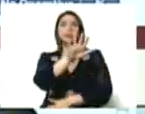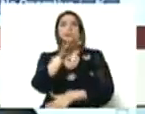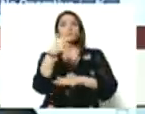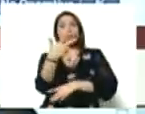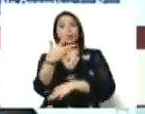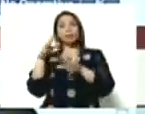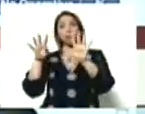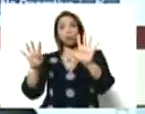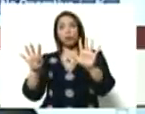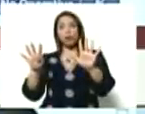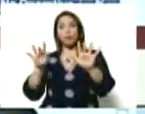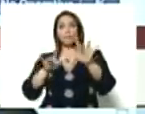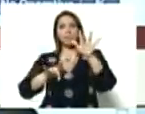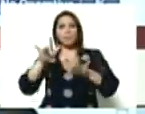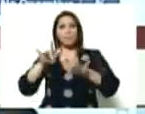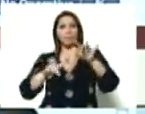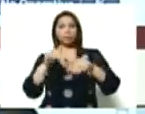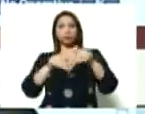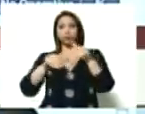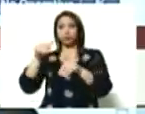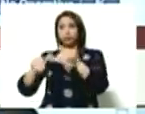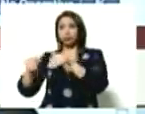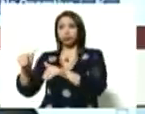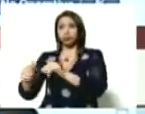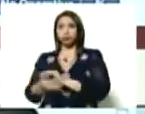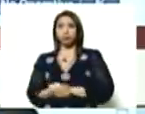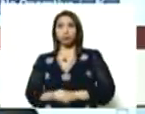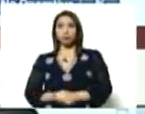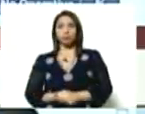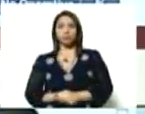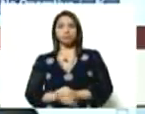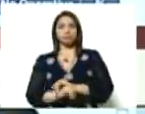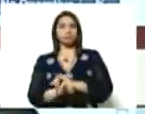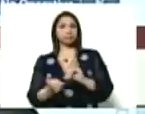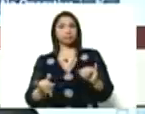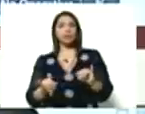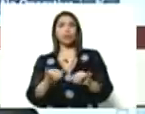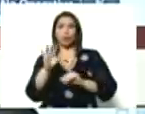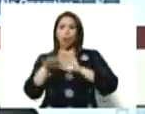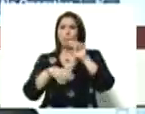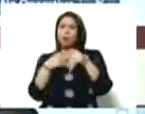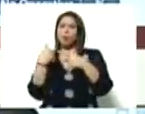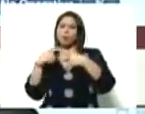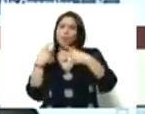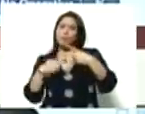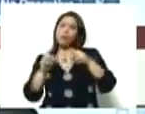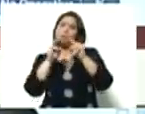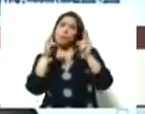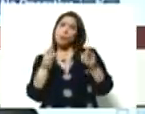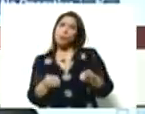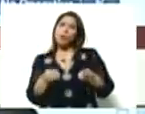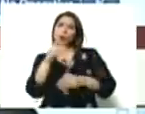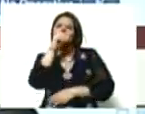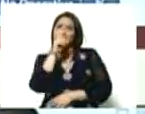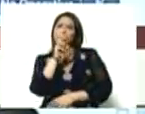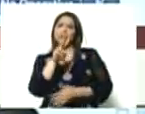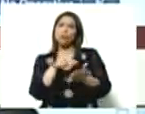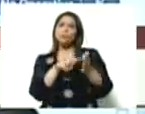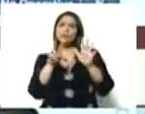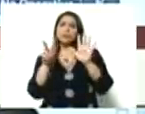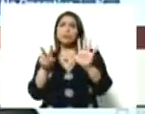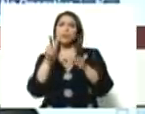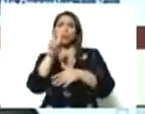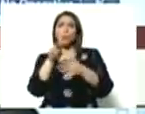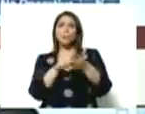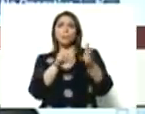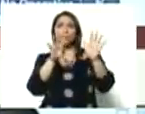49.539 máquinas de votación, lotes que fueron adquiridos en diferentes modelos en el año 2007, 2009 y 2011.